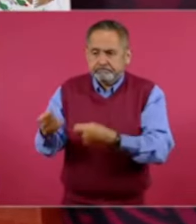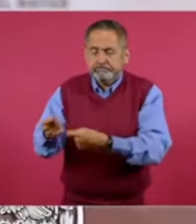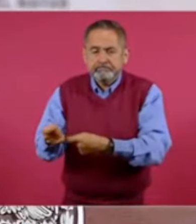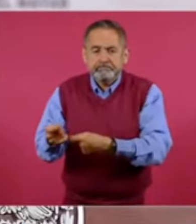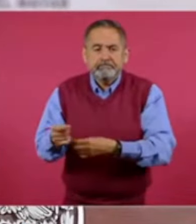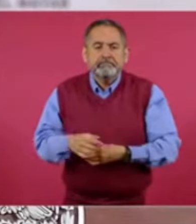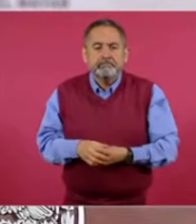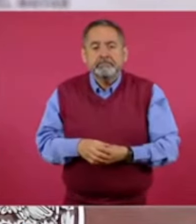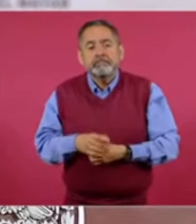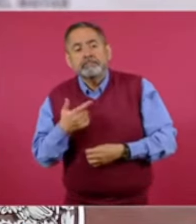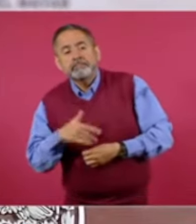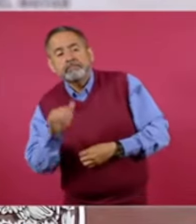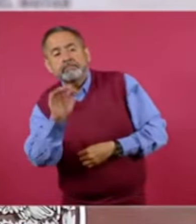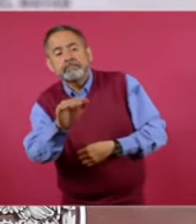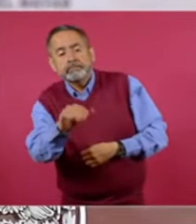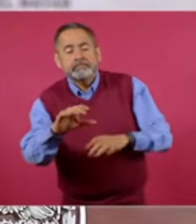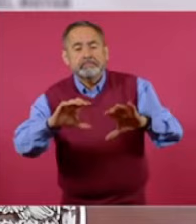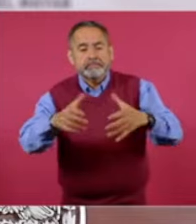al Consejo